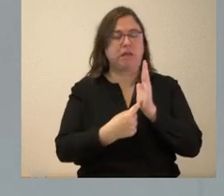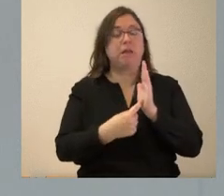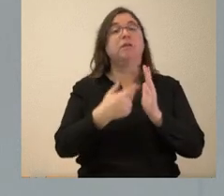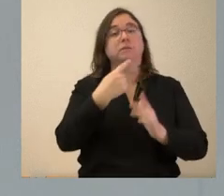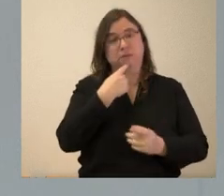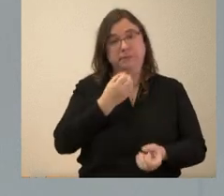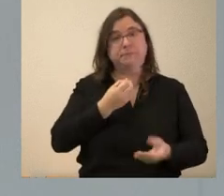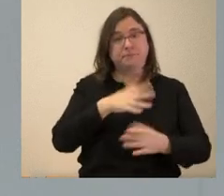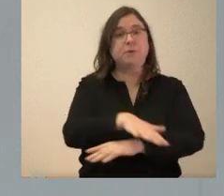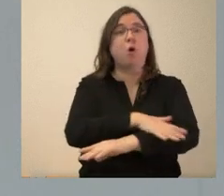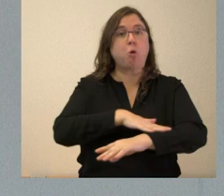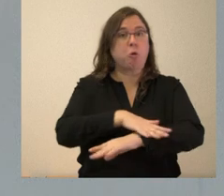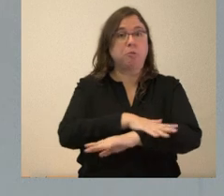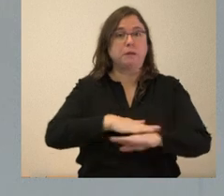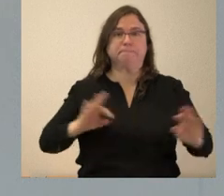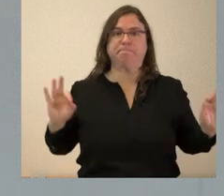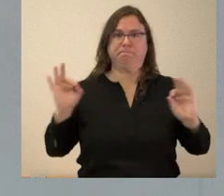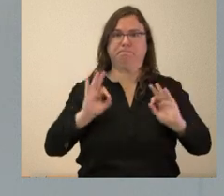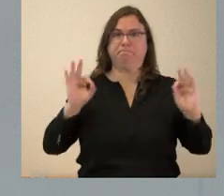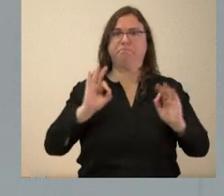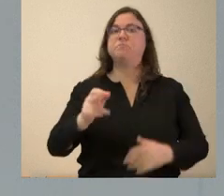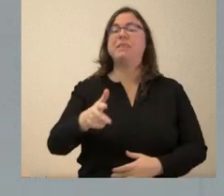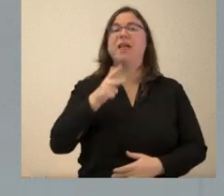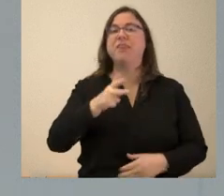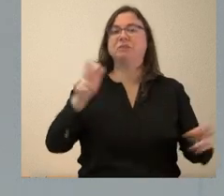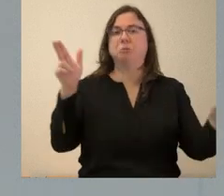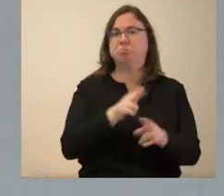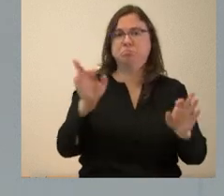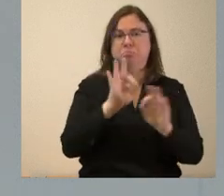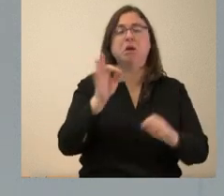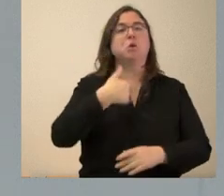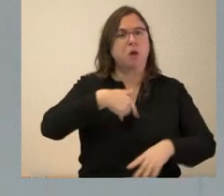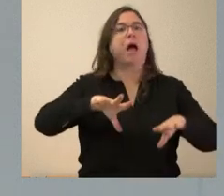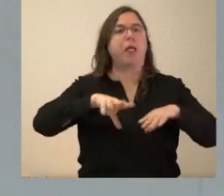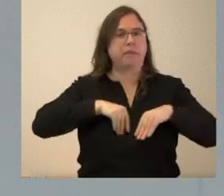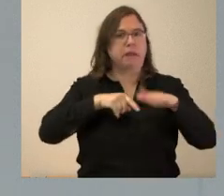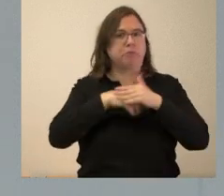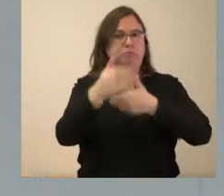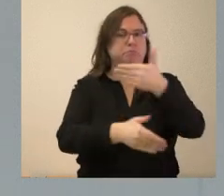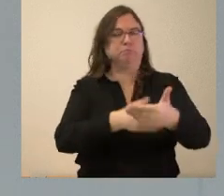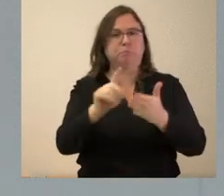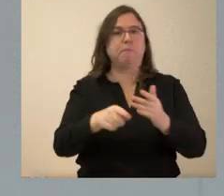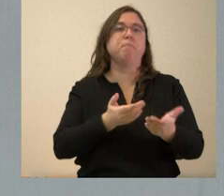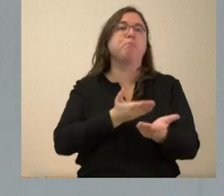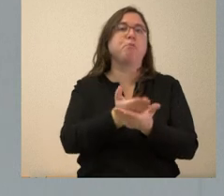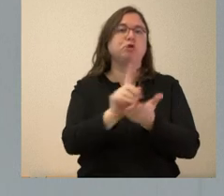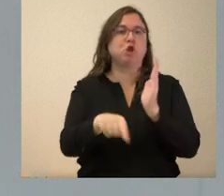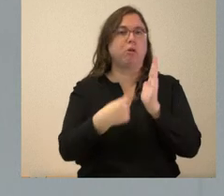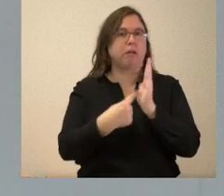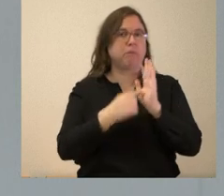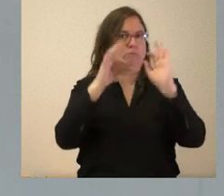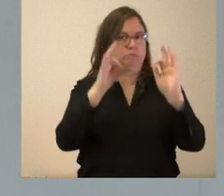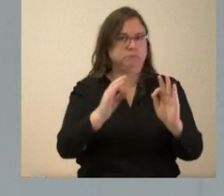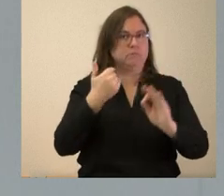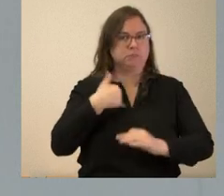el gobierno de Castilla y león no hemos manifestado El ejercicio del derecho al veto y por tanto estamos conformes con la tramitación de esa proposición de ley en los términos que